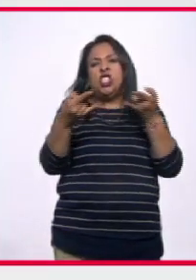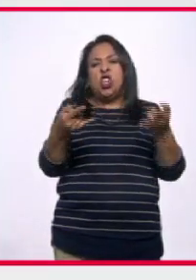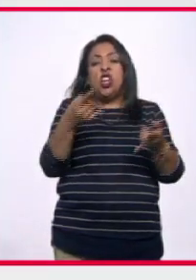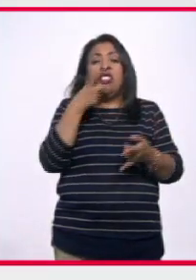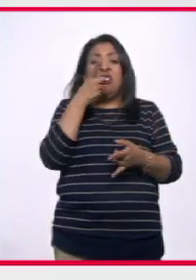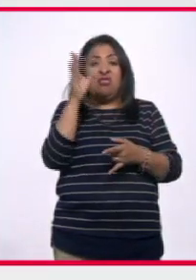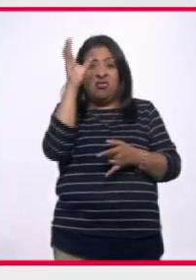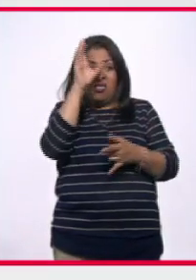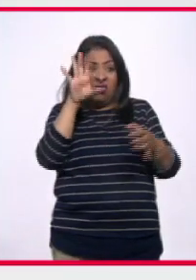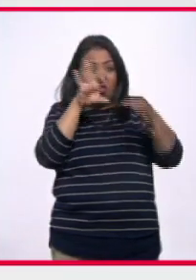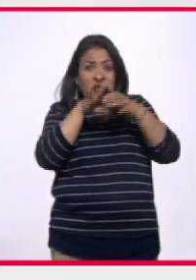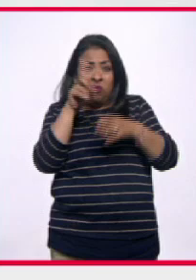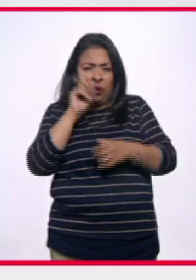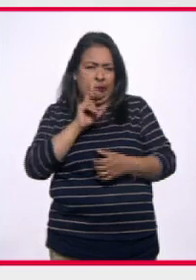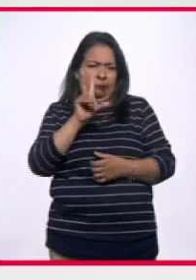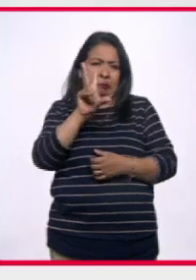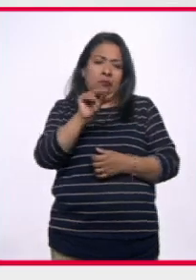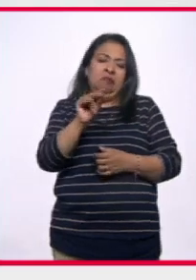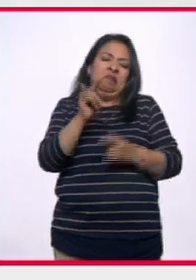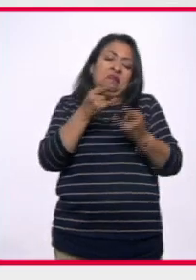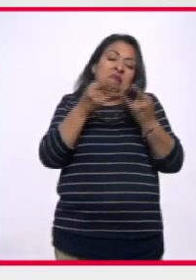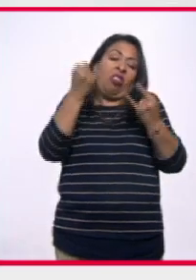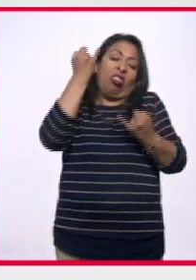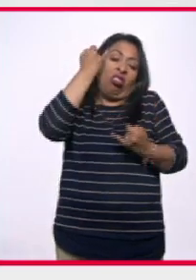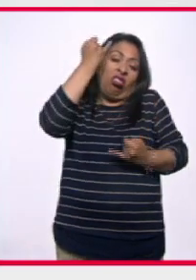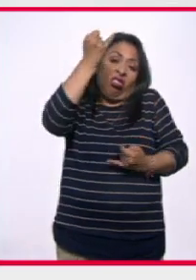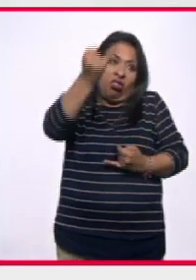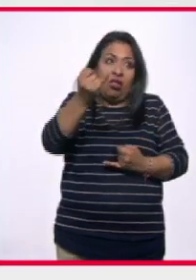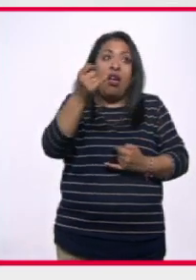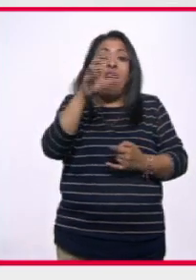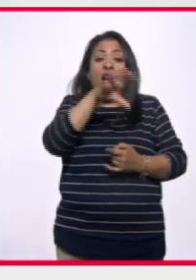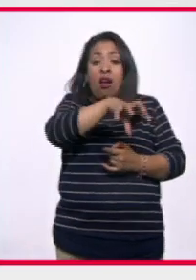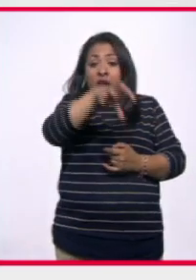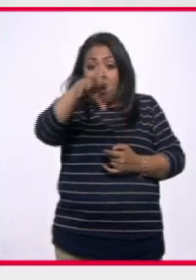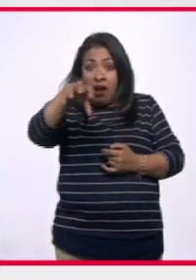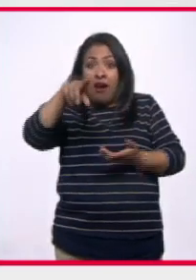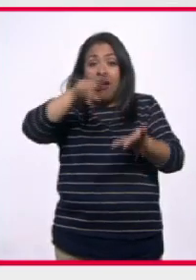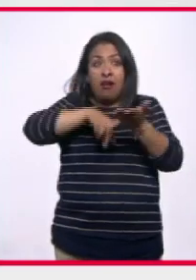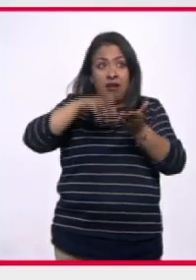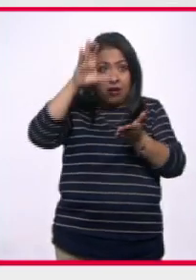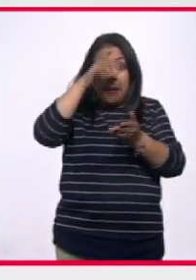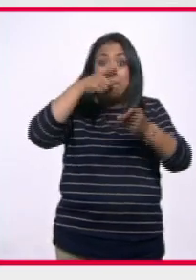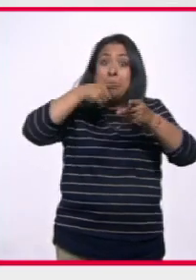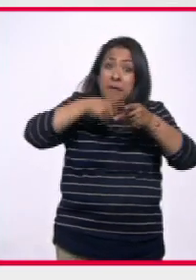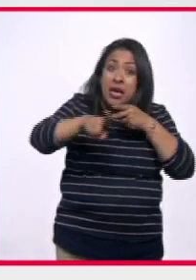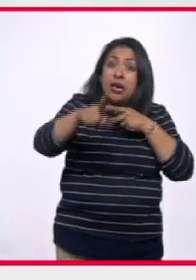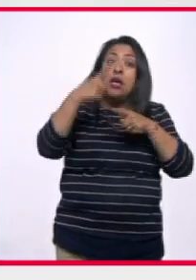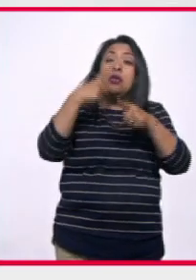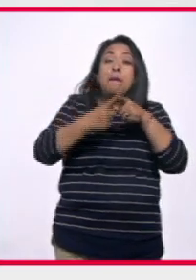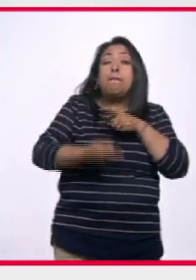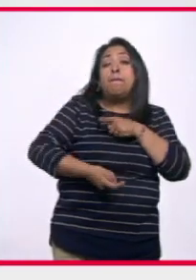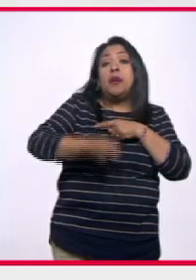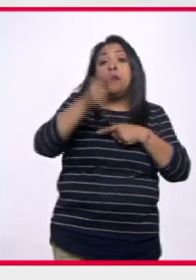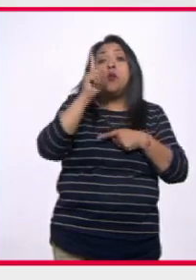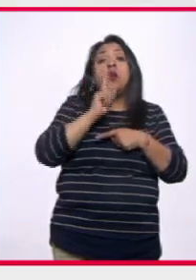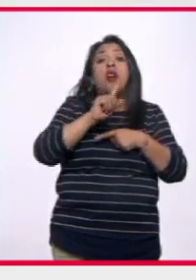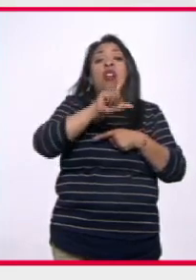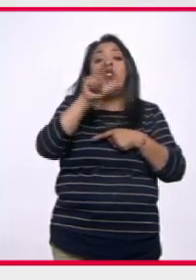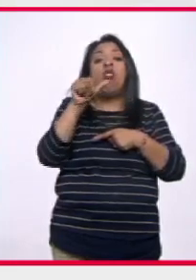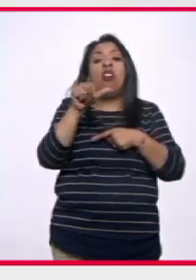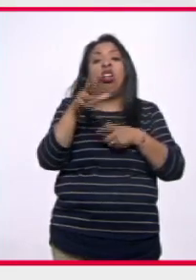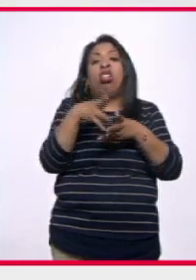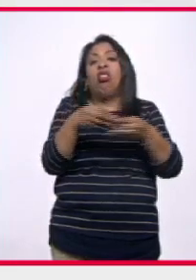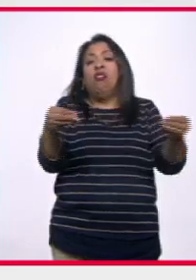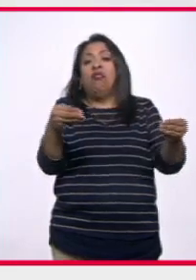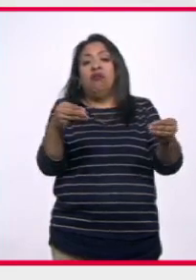y hay muchas disciplinas que incluso dentro de la ciencia fueron iniciadas por mujeres y luego se las tragó la historia